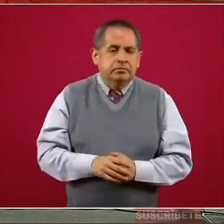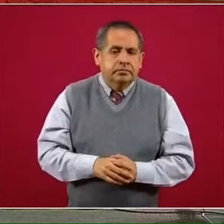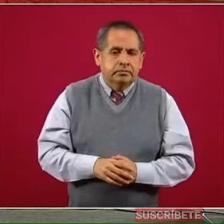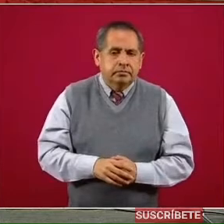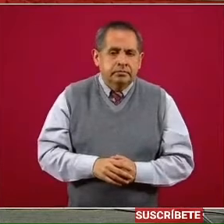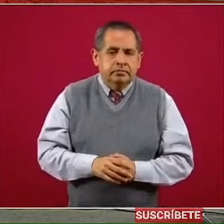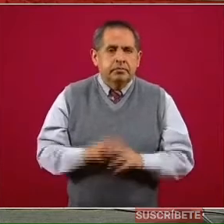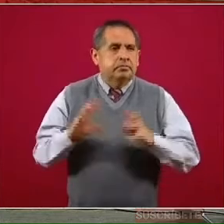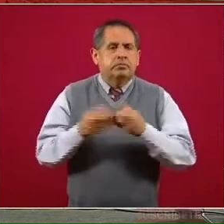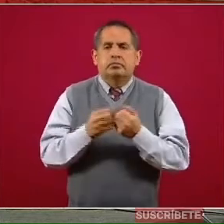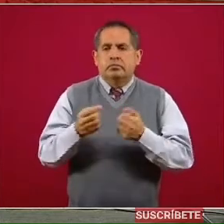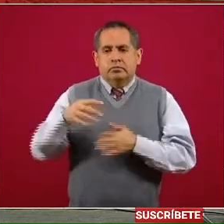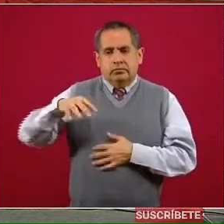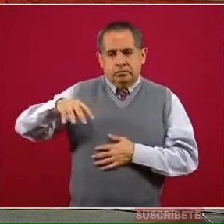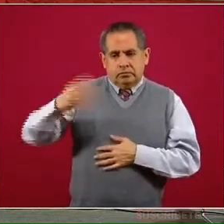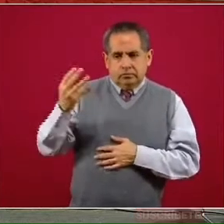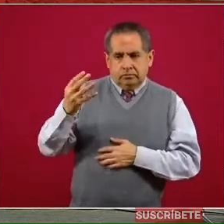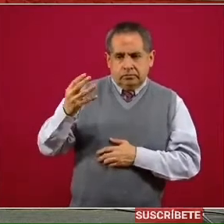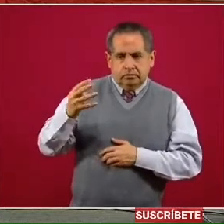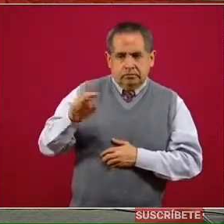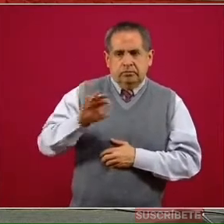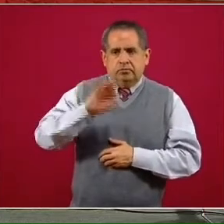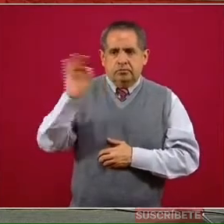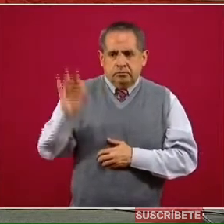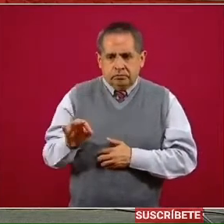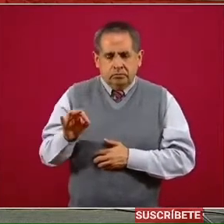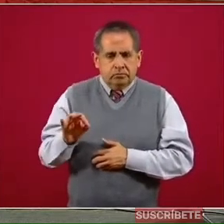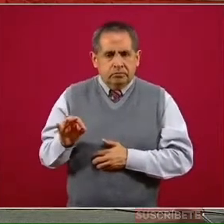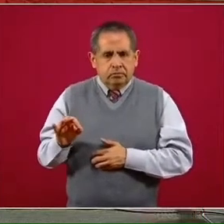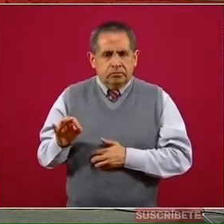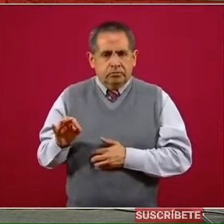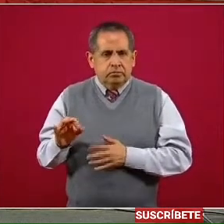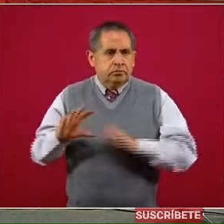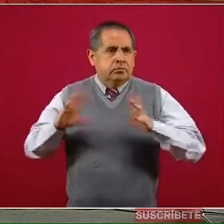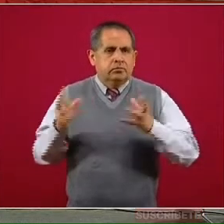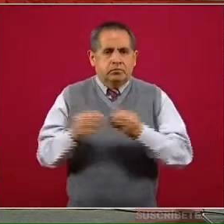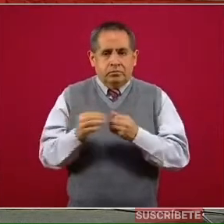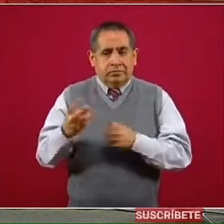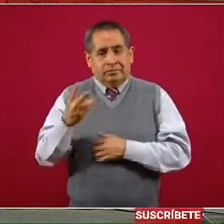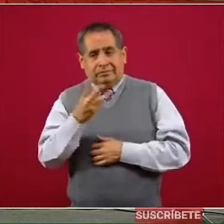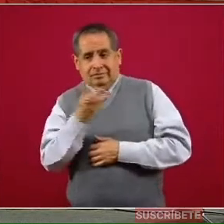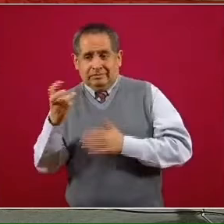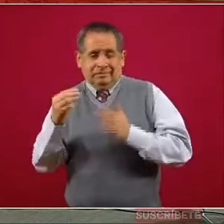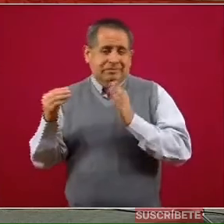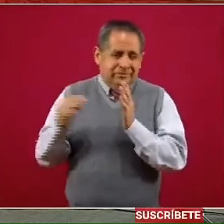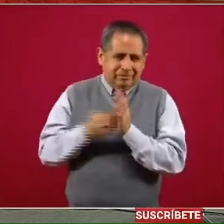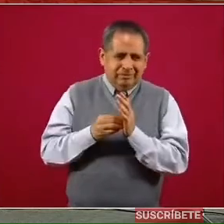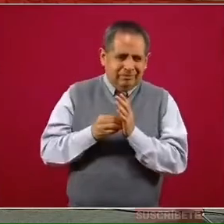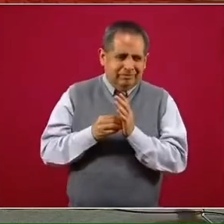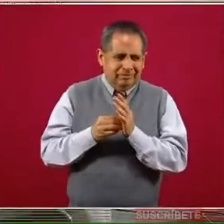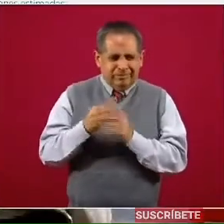Y representan 14% de los más de